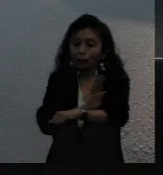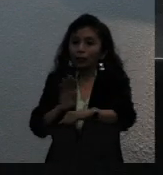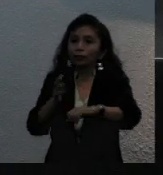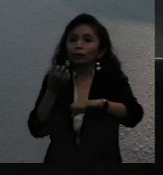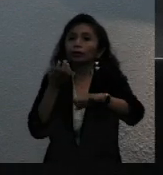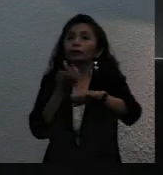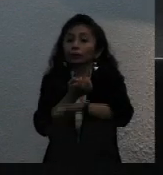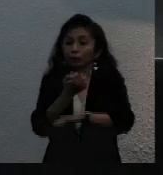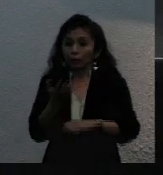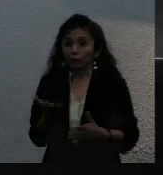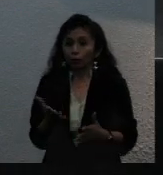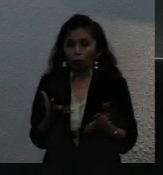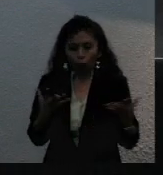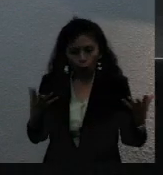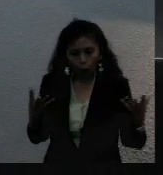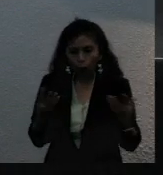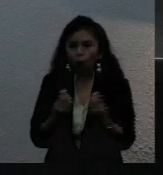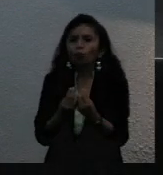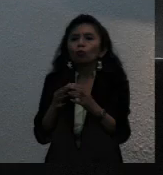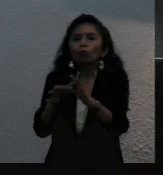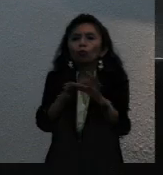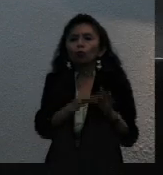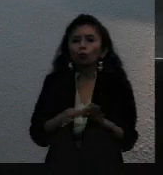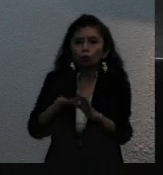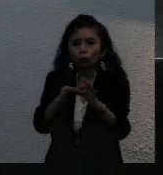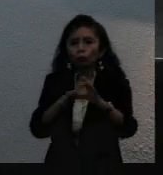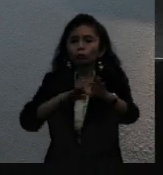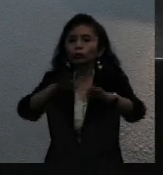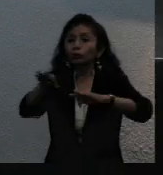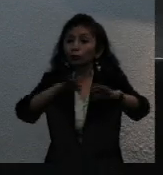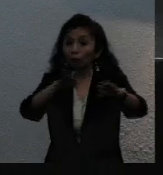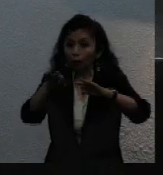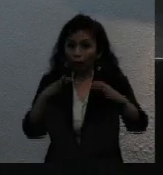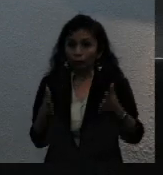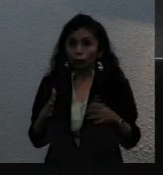estado. Juntos seguiremos trabajando por el pueblo,